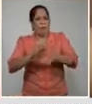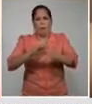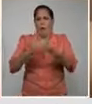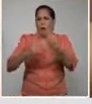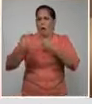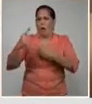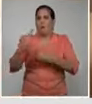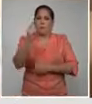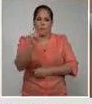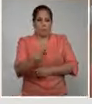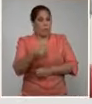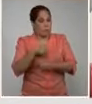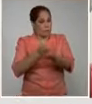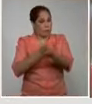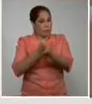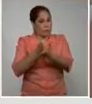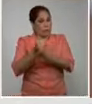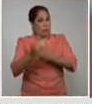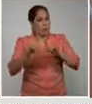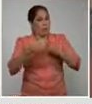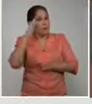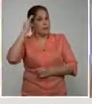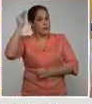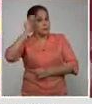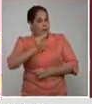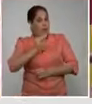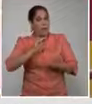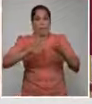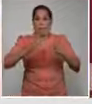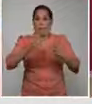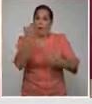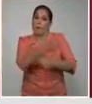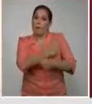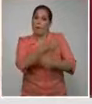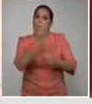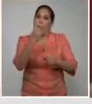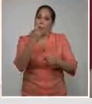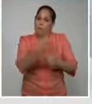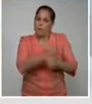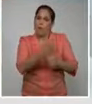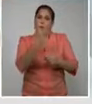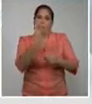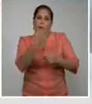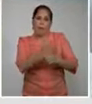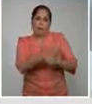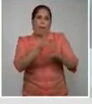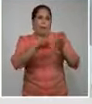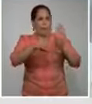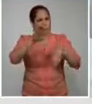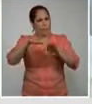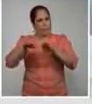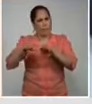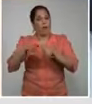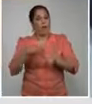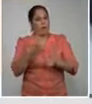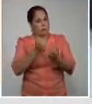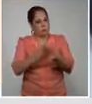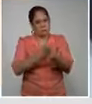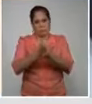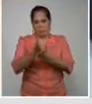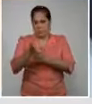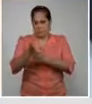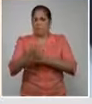que continúa, porque como sabes, en los esquemas hay esquemas de 2 dosis y esquemas de 3 dosis, y por tanto esto va a continuar a partir